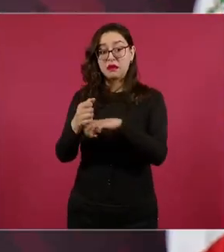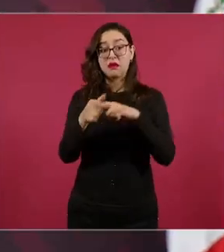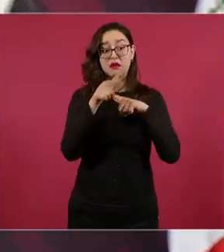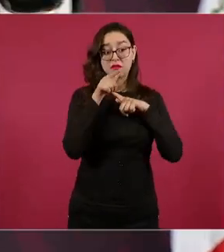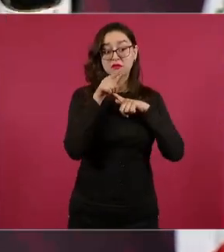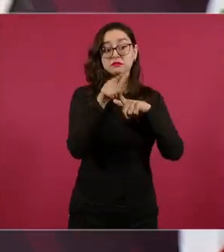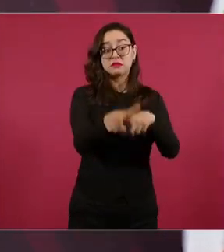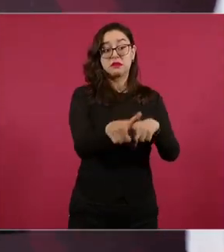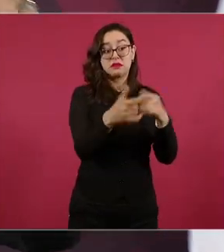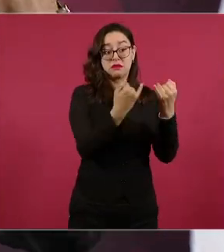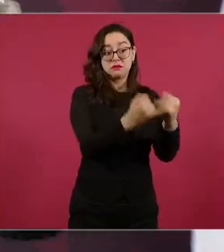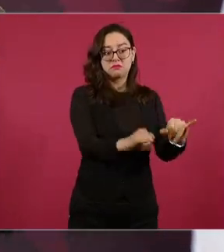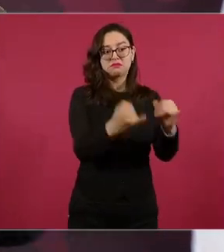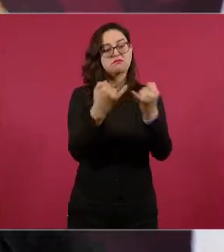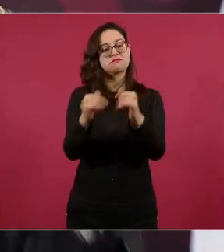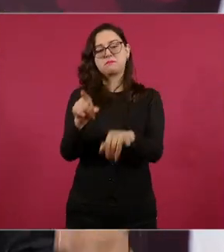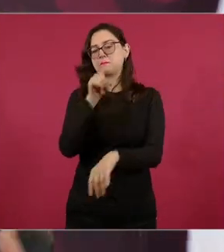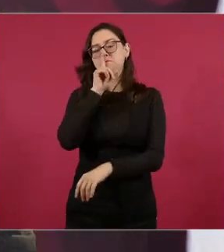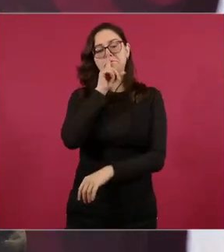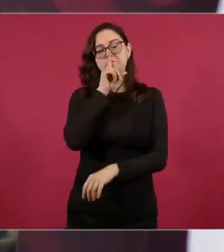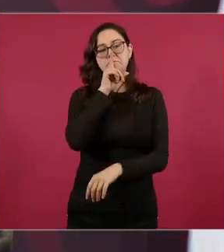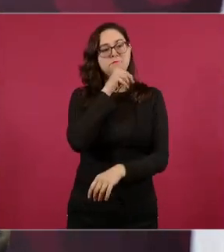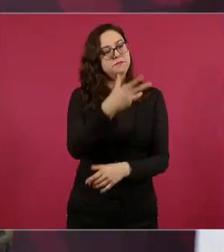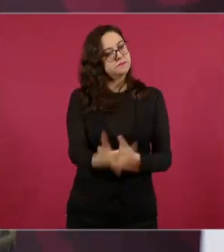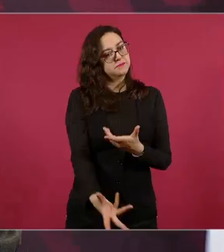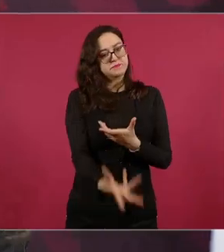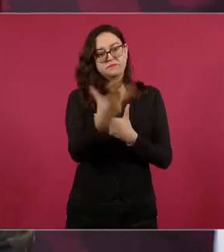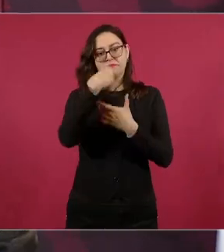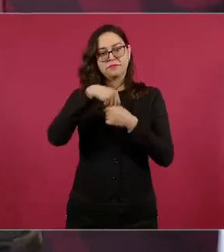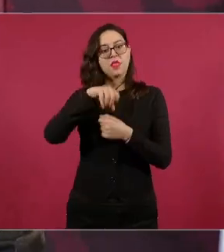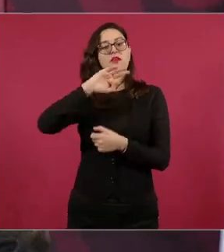un sistema único de salud